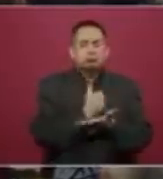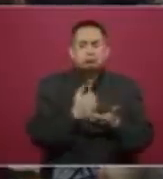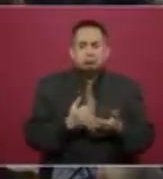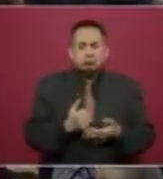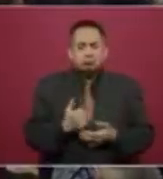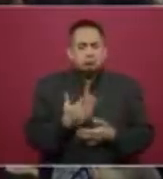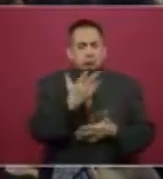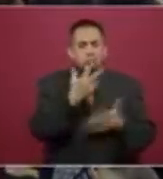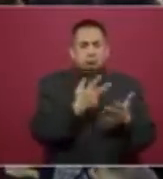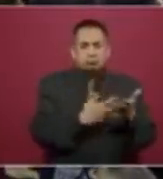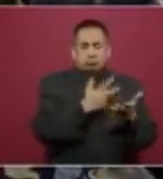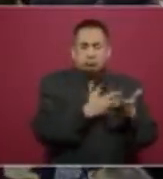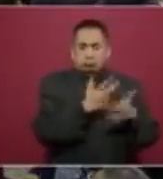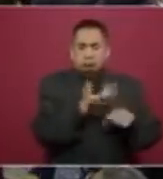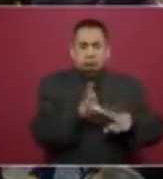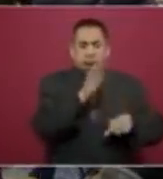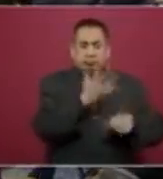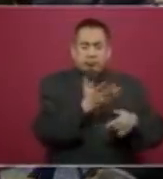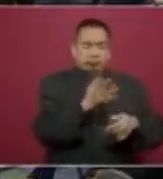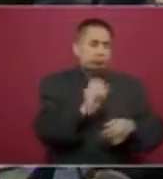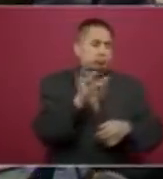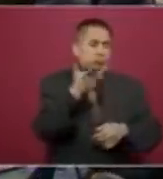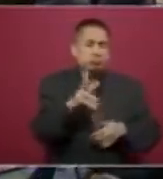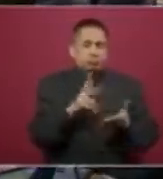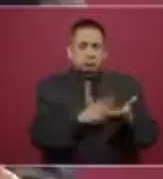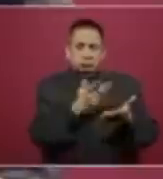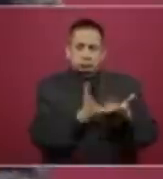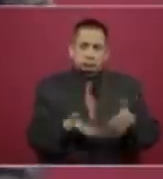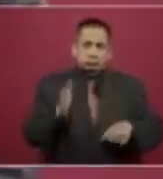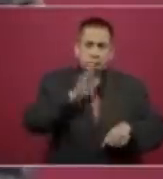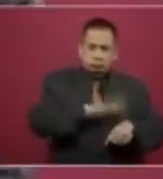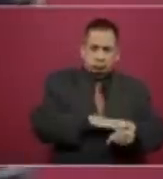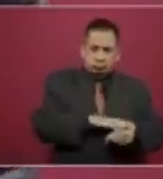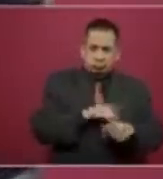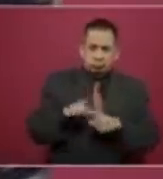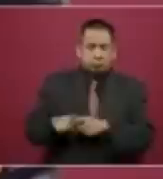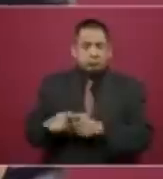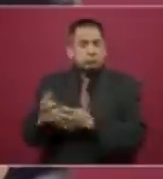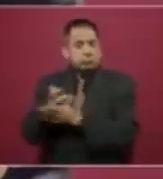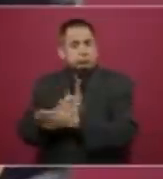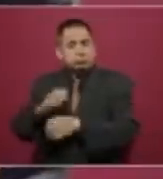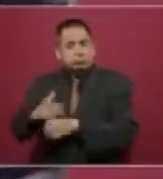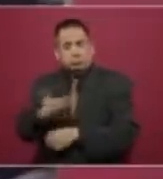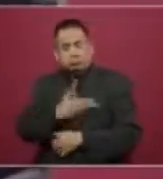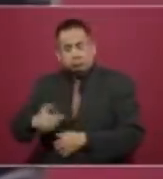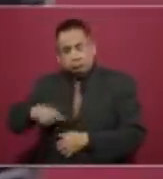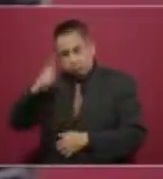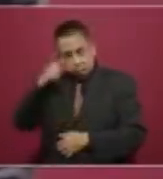5 veces más o 10 veces más que lo que gana el presidente de México.